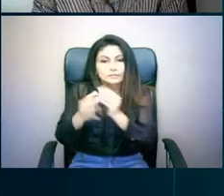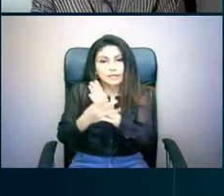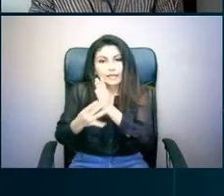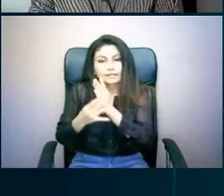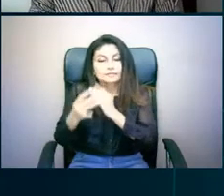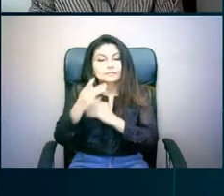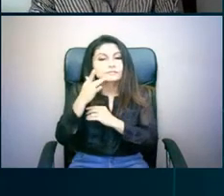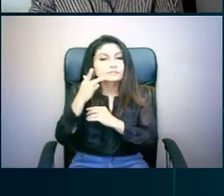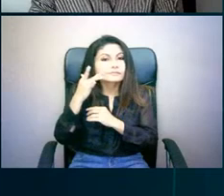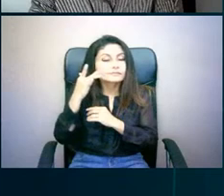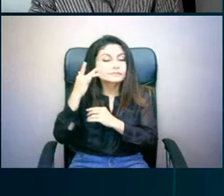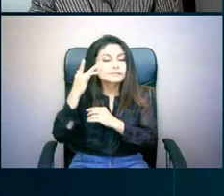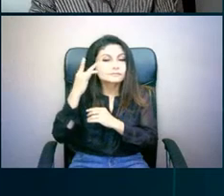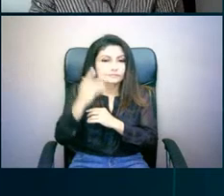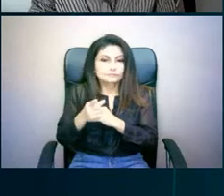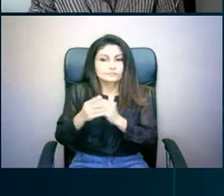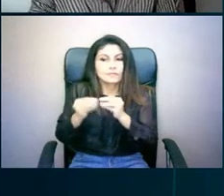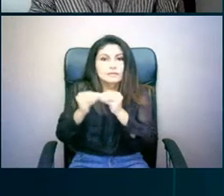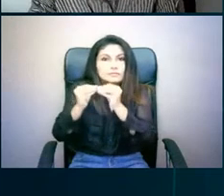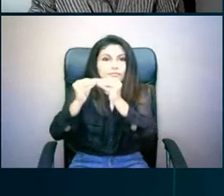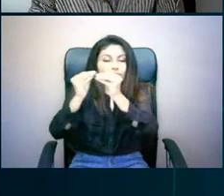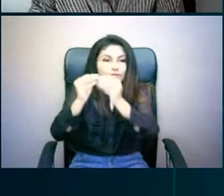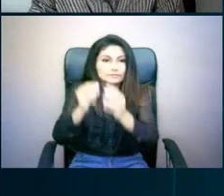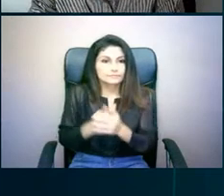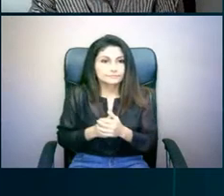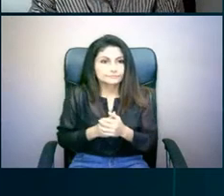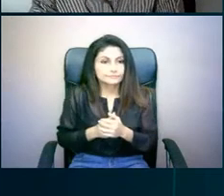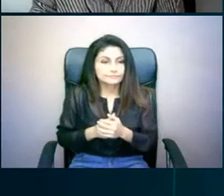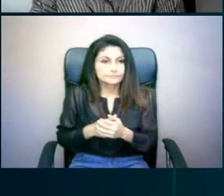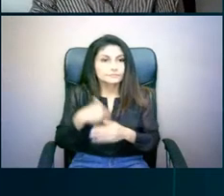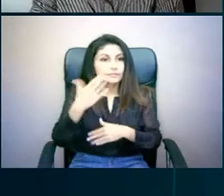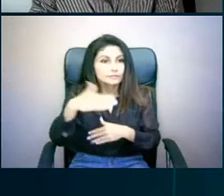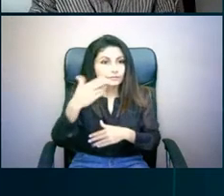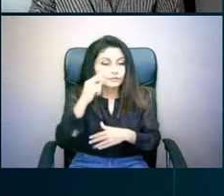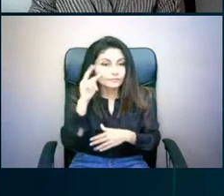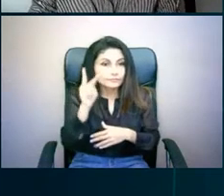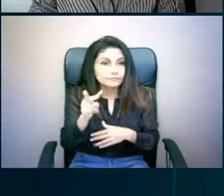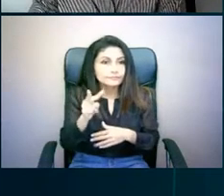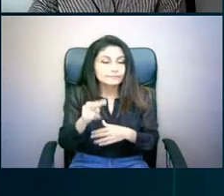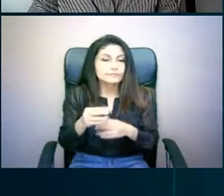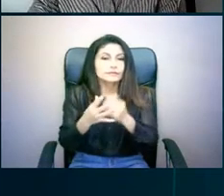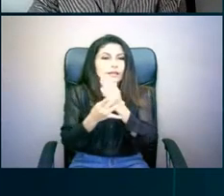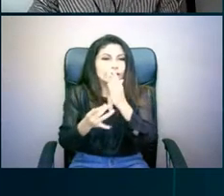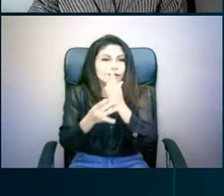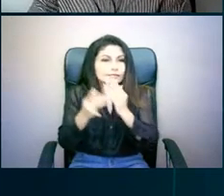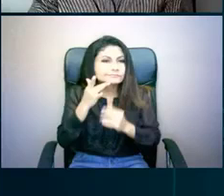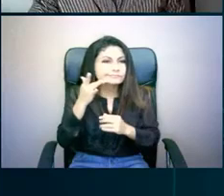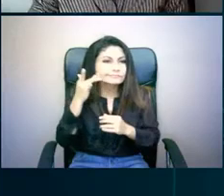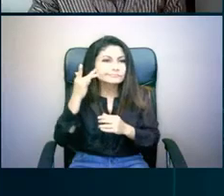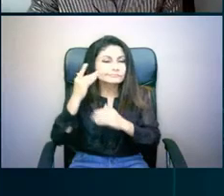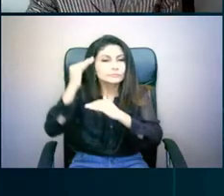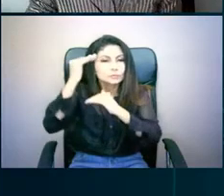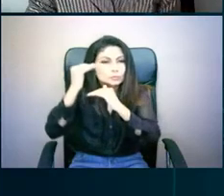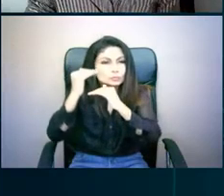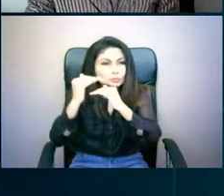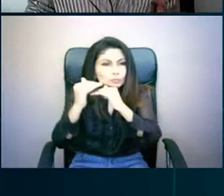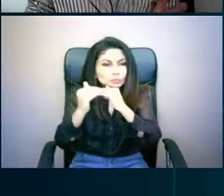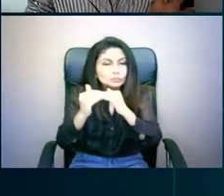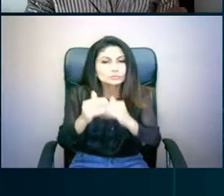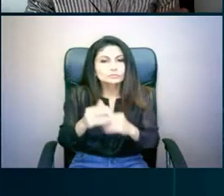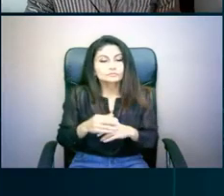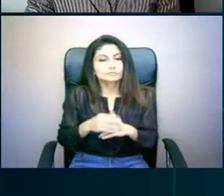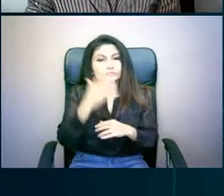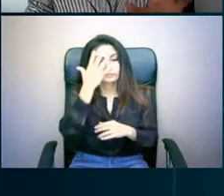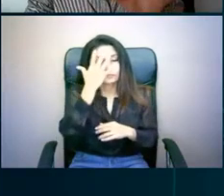vemos que estos ácidos grasos empiezan a disminuir. Esto quiere decir que no solo vamos a